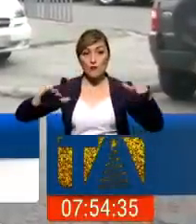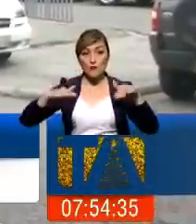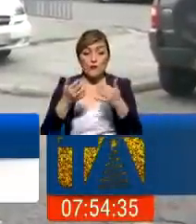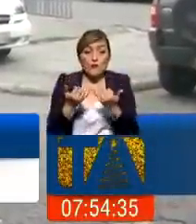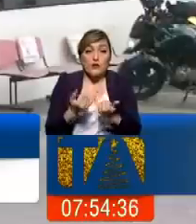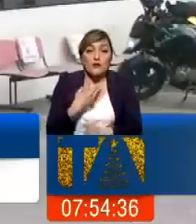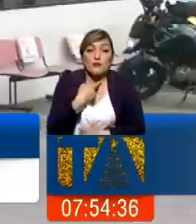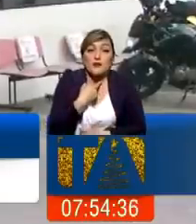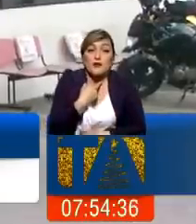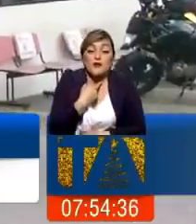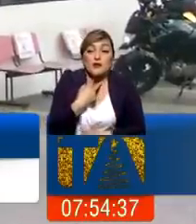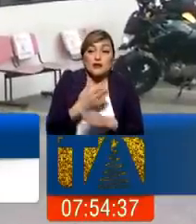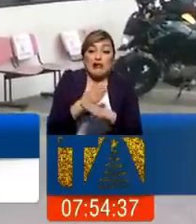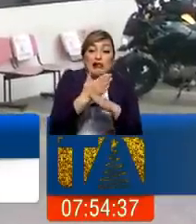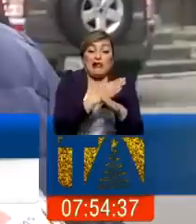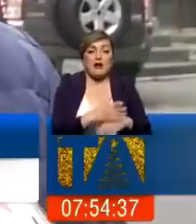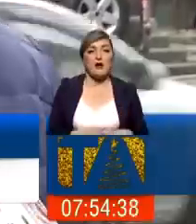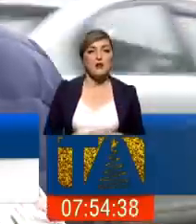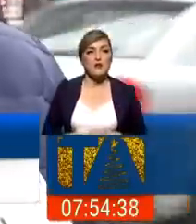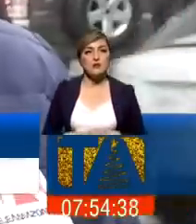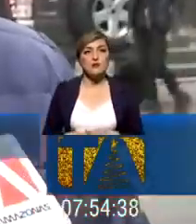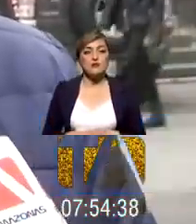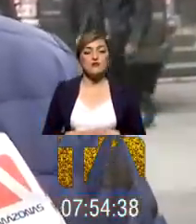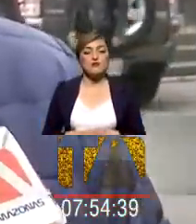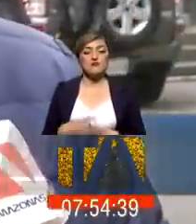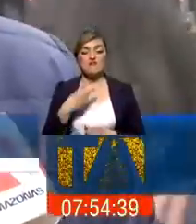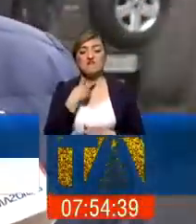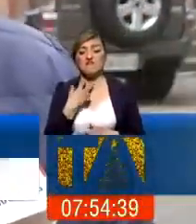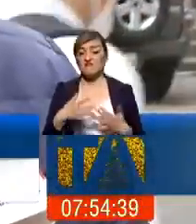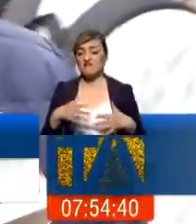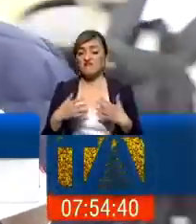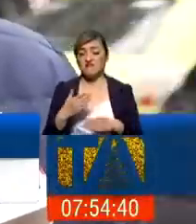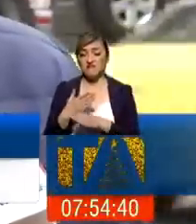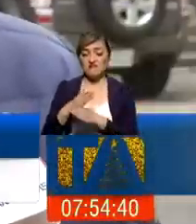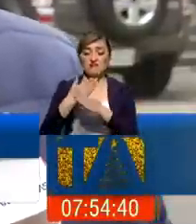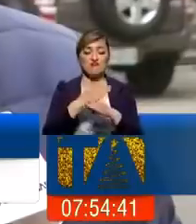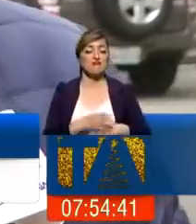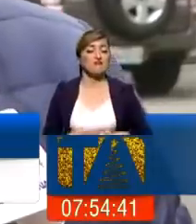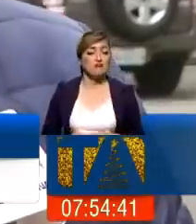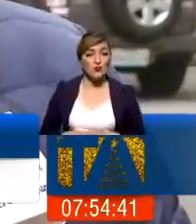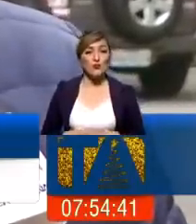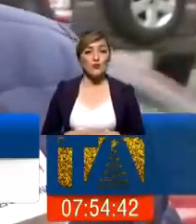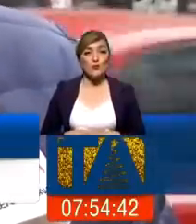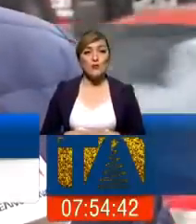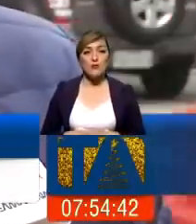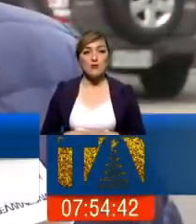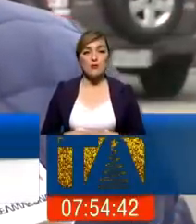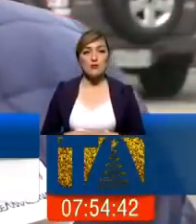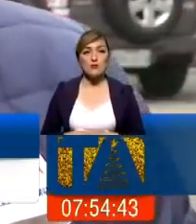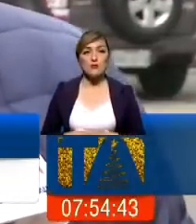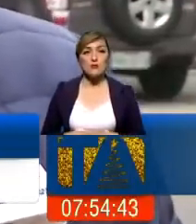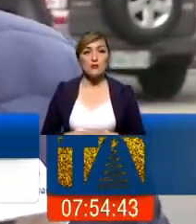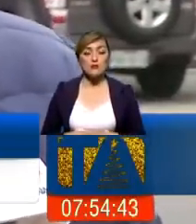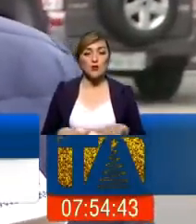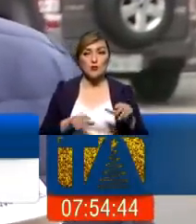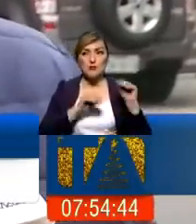ahora tiene miedo a más restricciones. Un poco porque está el miedo de las restricciones o de quedarnos allá en el lugar donde